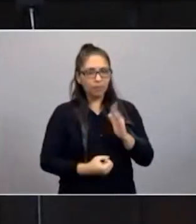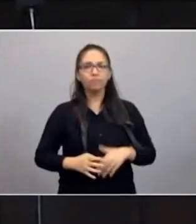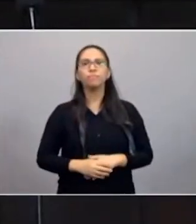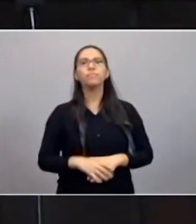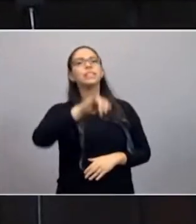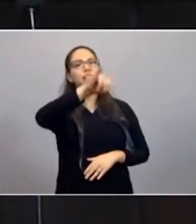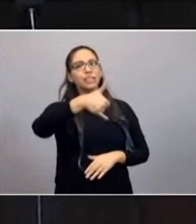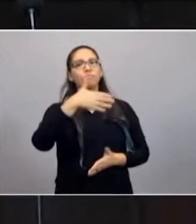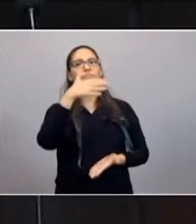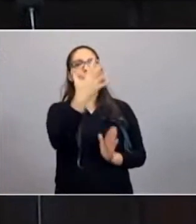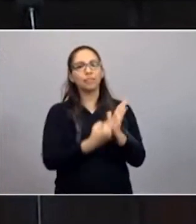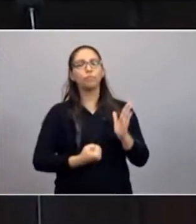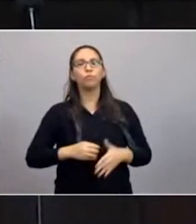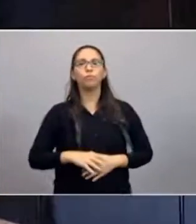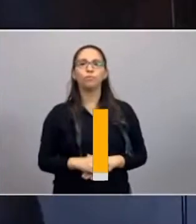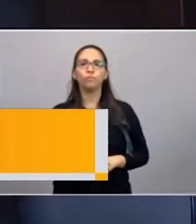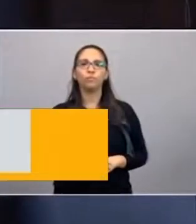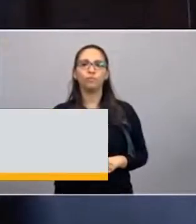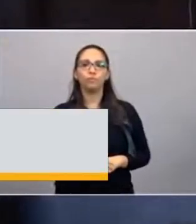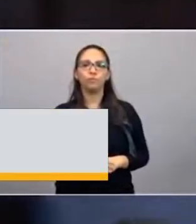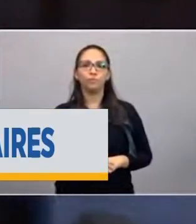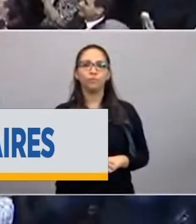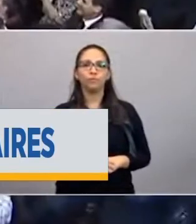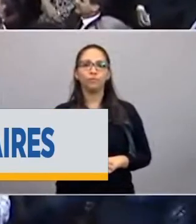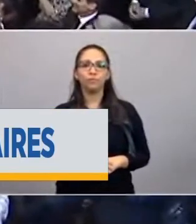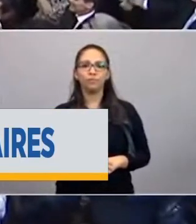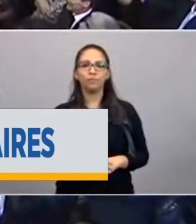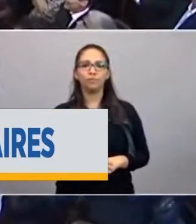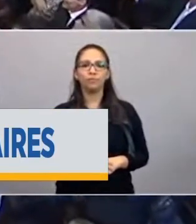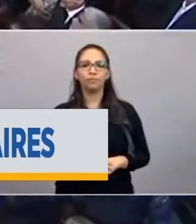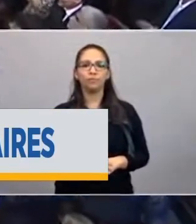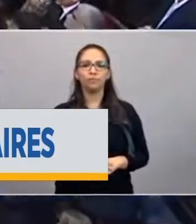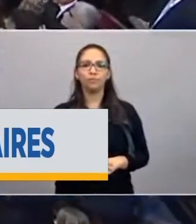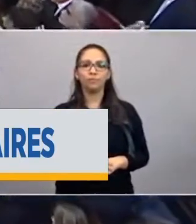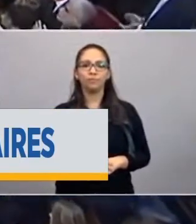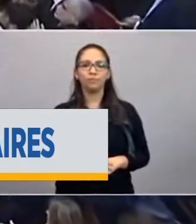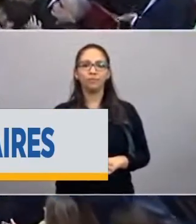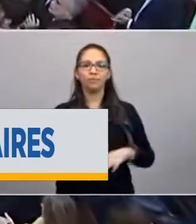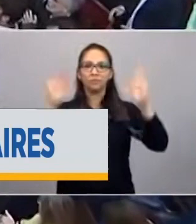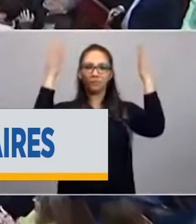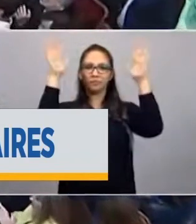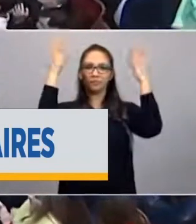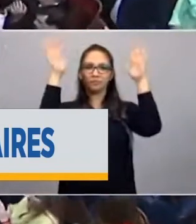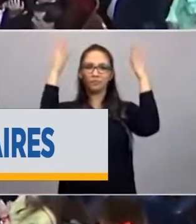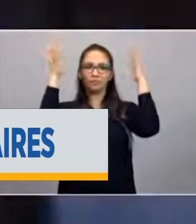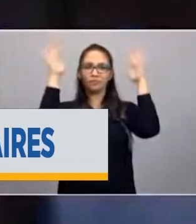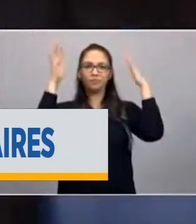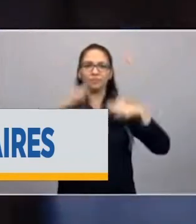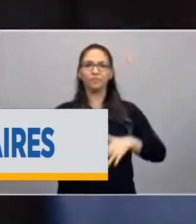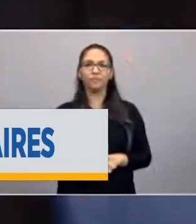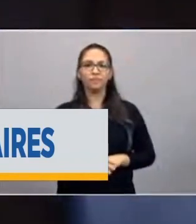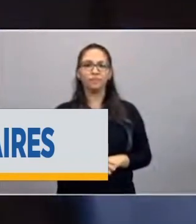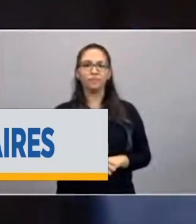Sí, acepto. Juró el gobernador de la provincia de Buenos Aires, Axel Kicillof, para su segundo